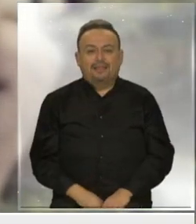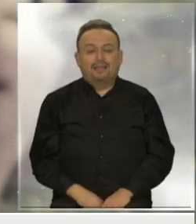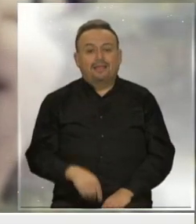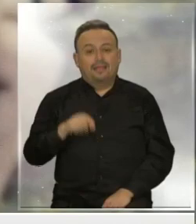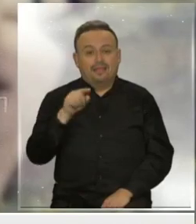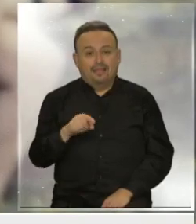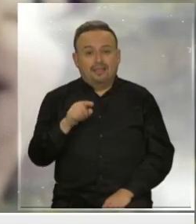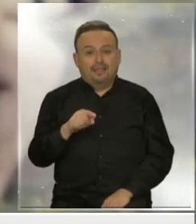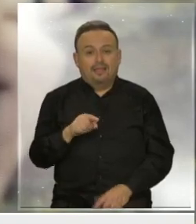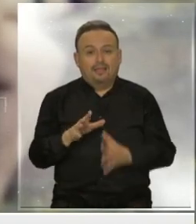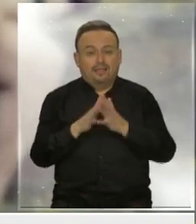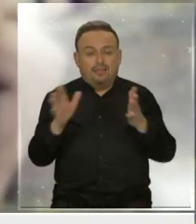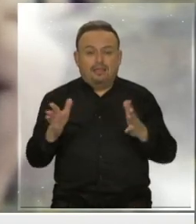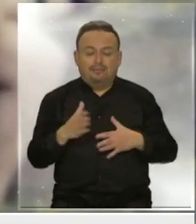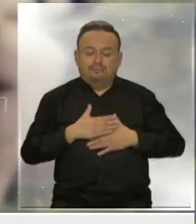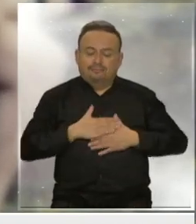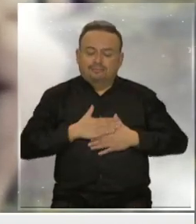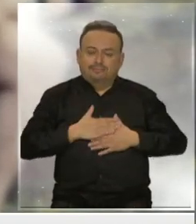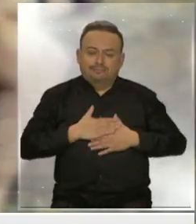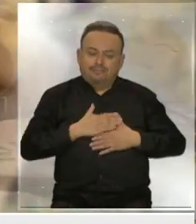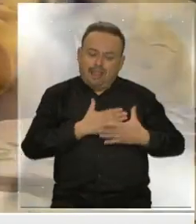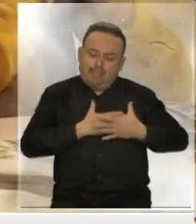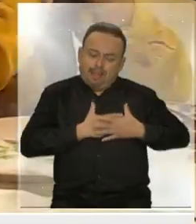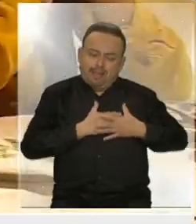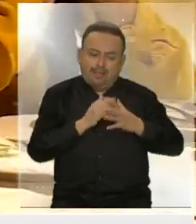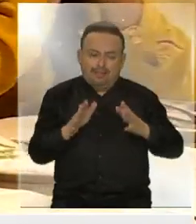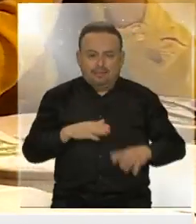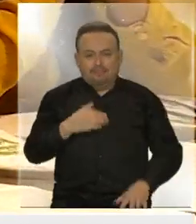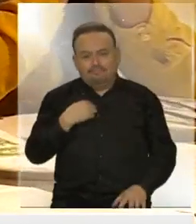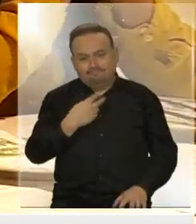Aparte de amarte mucho, te admiro con todo mi corazón.